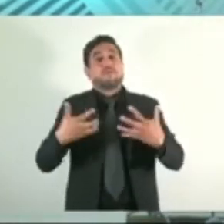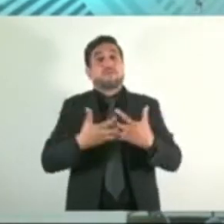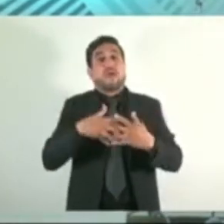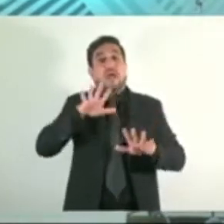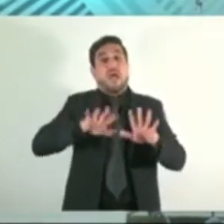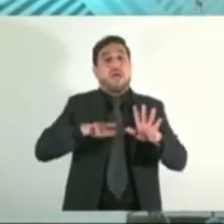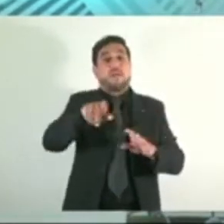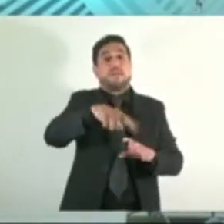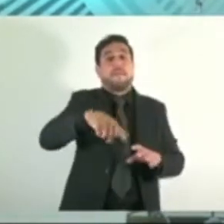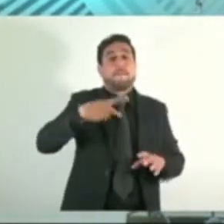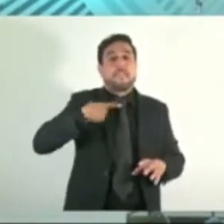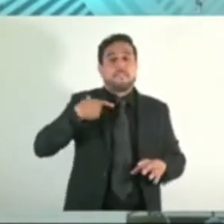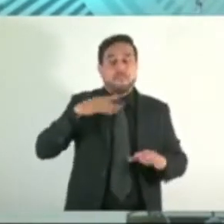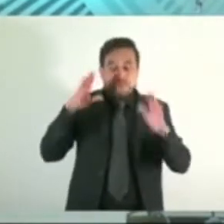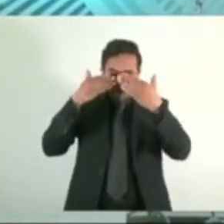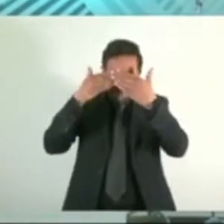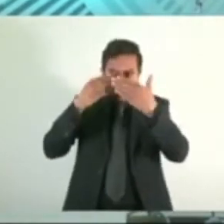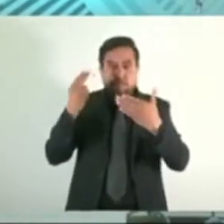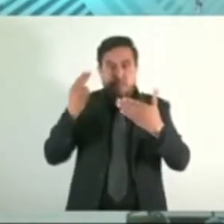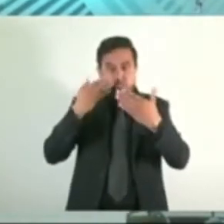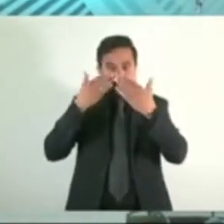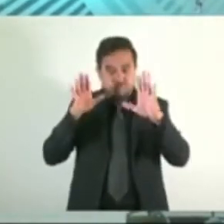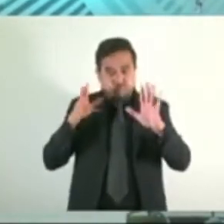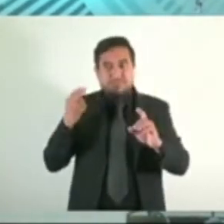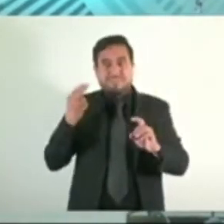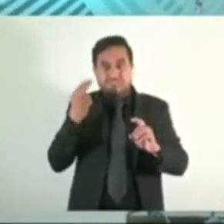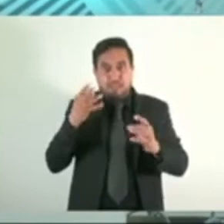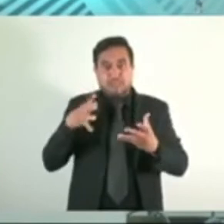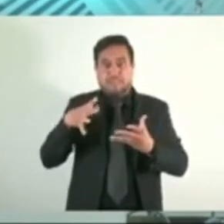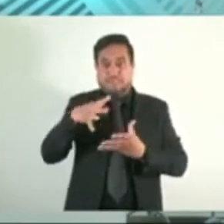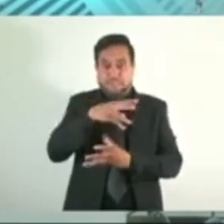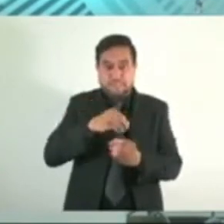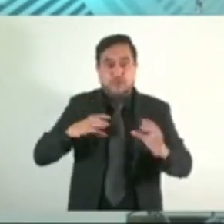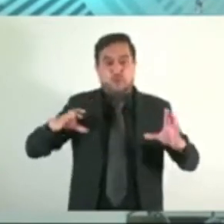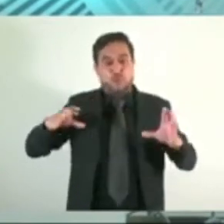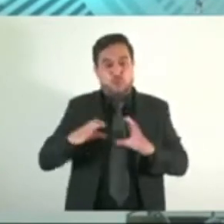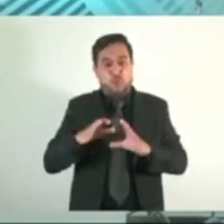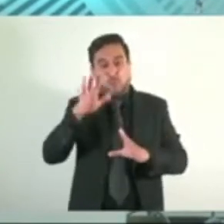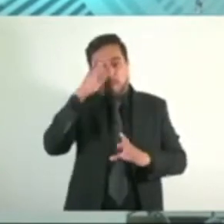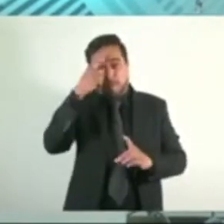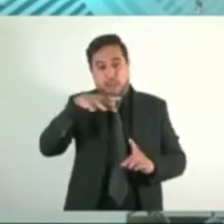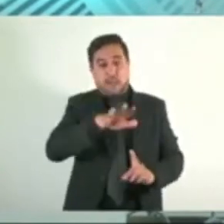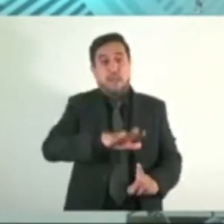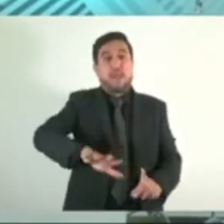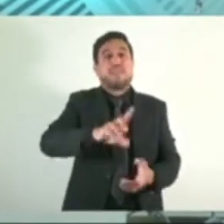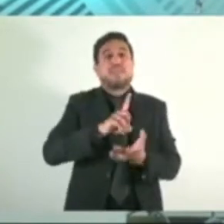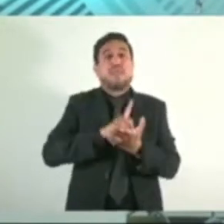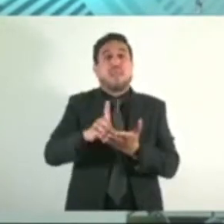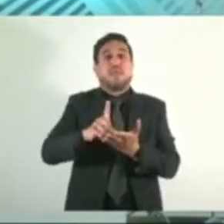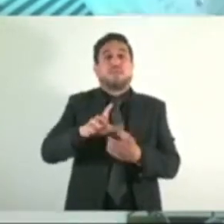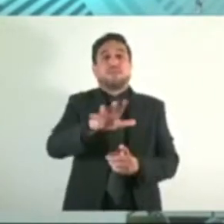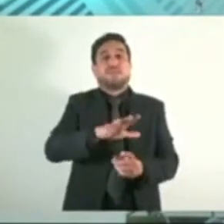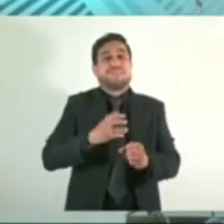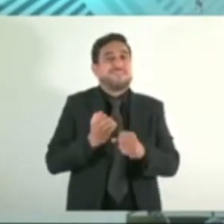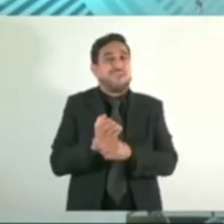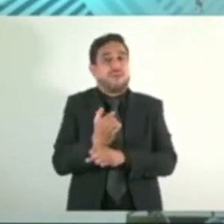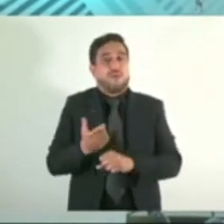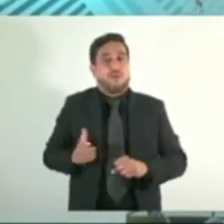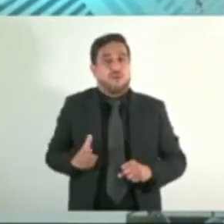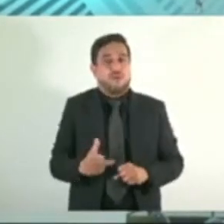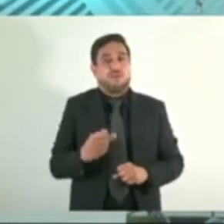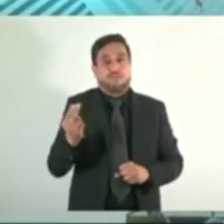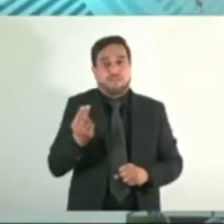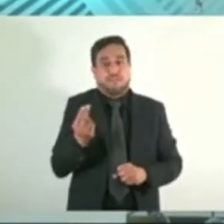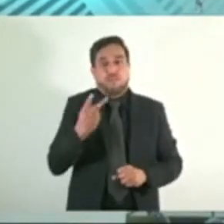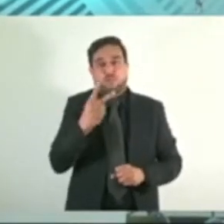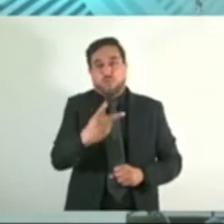pero que es fundamental para devolver el Estado de Derecho a nuestro Estado. Pocos estados pueden